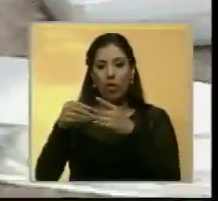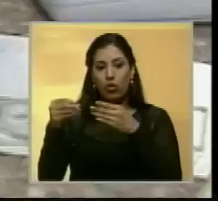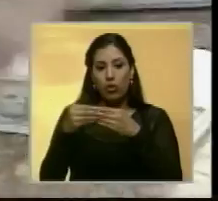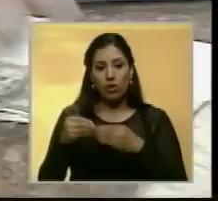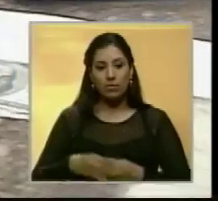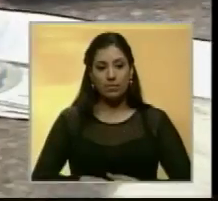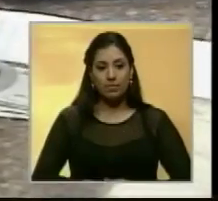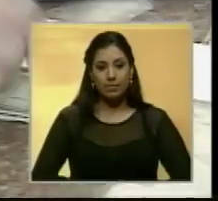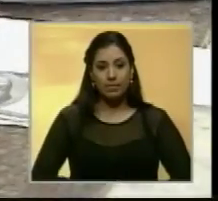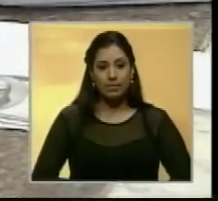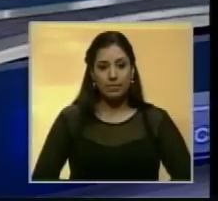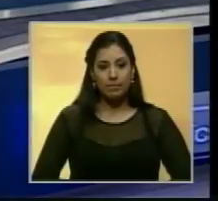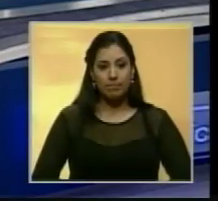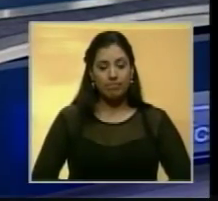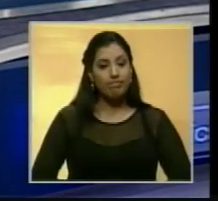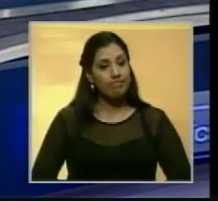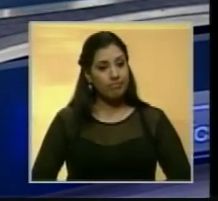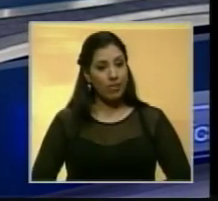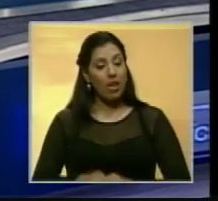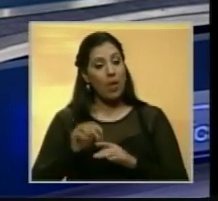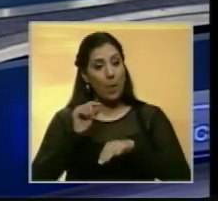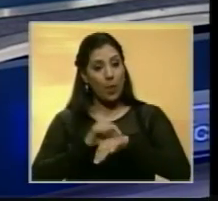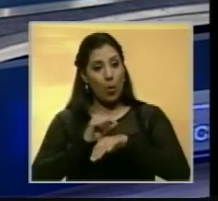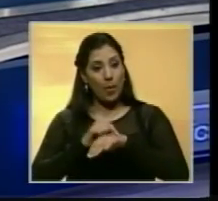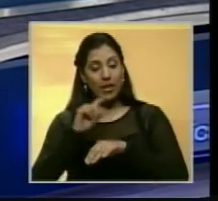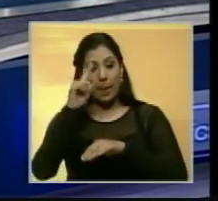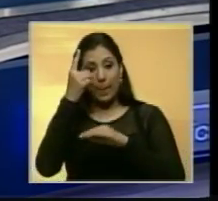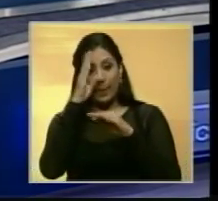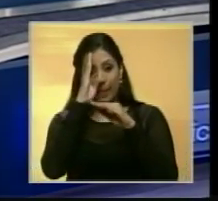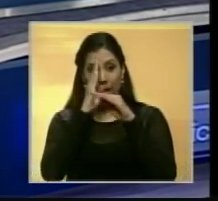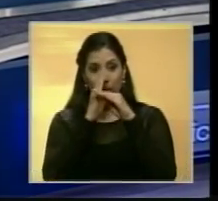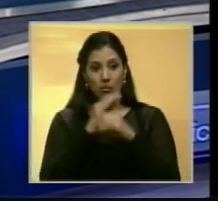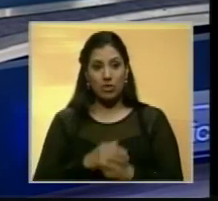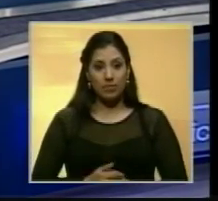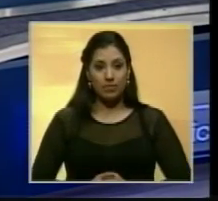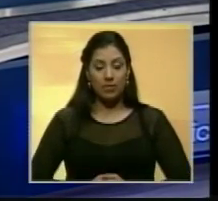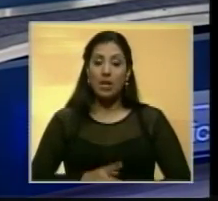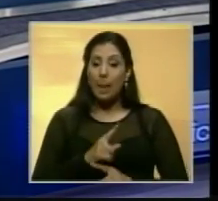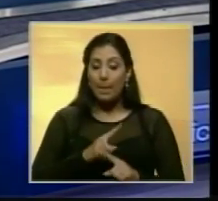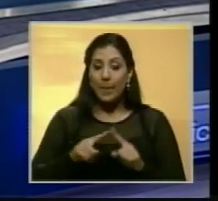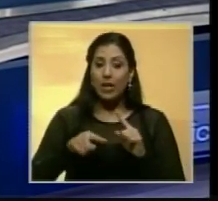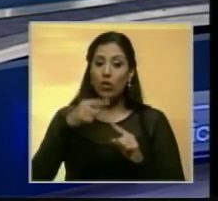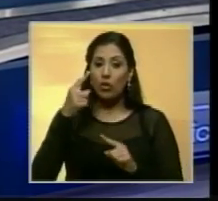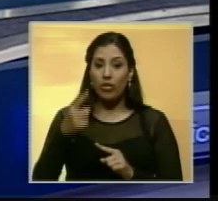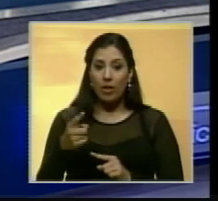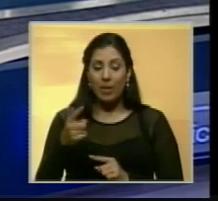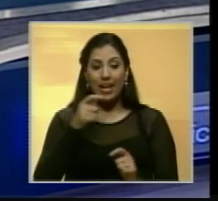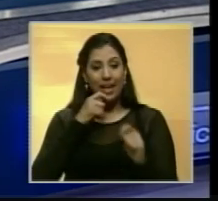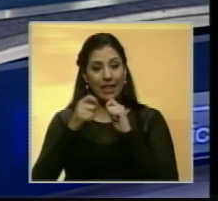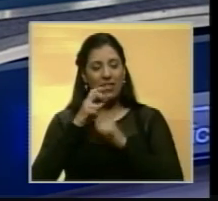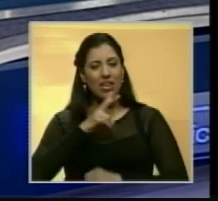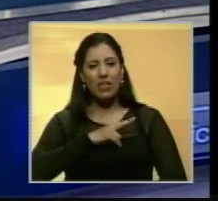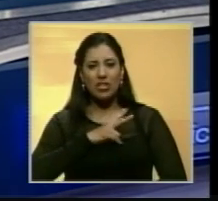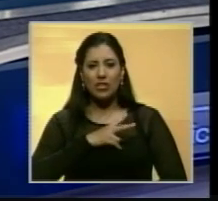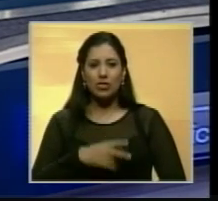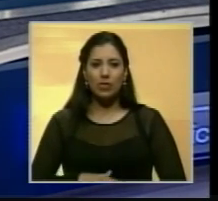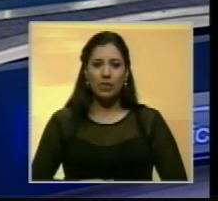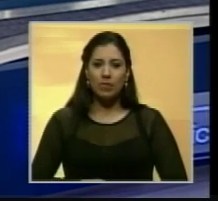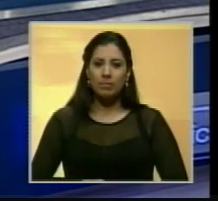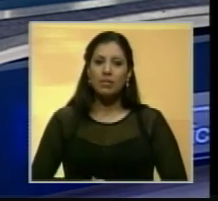de divisas. Es momento de hacer nuestra primera pausa. Pero al regreso, en entrevista a